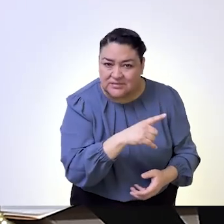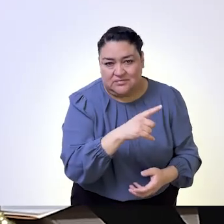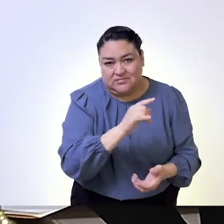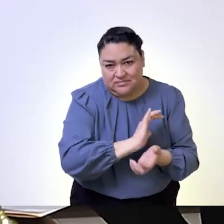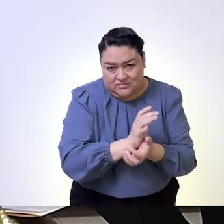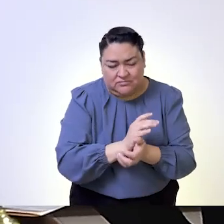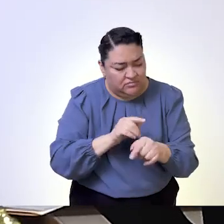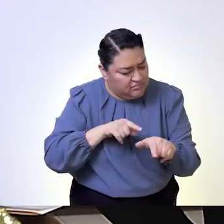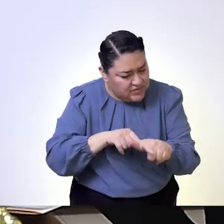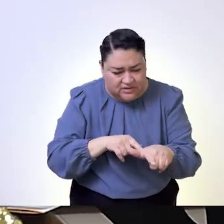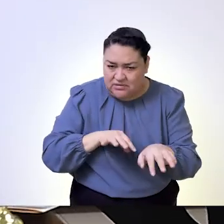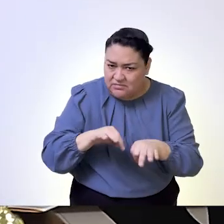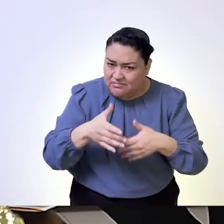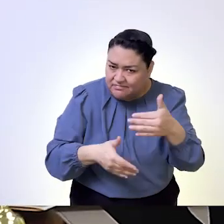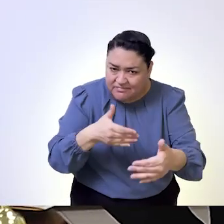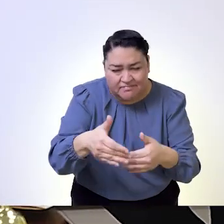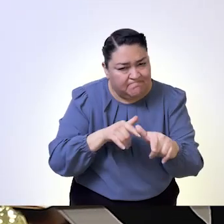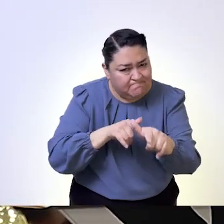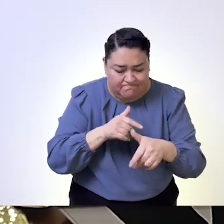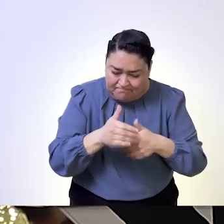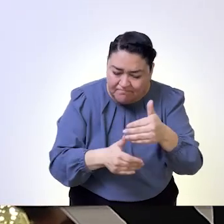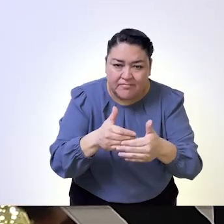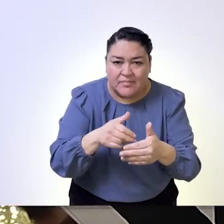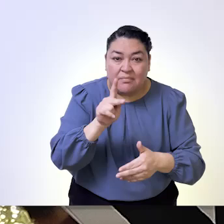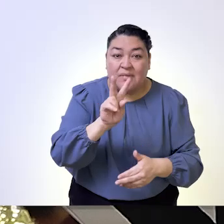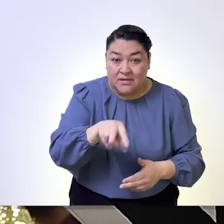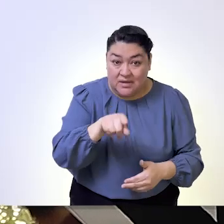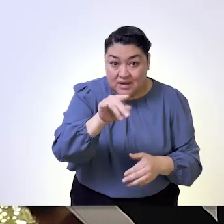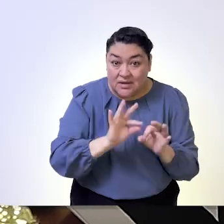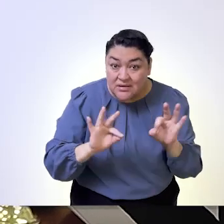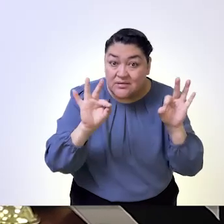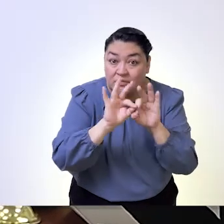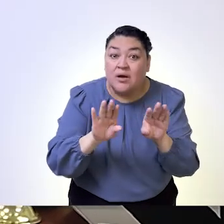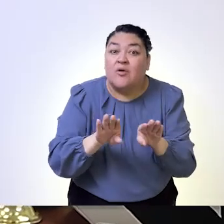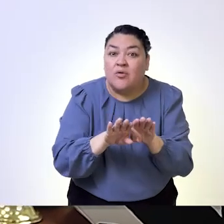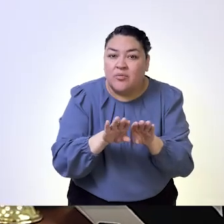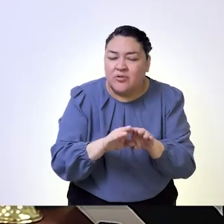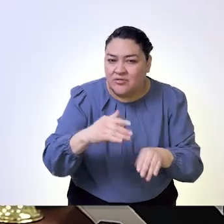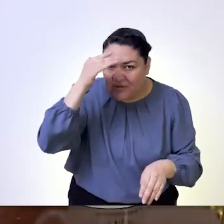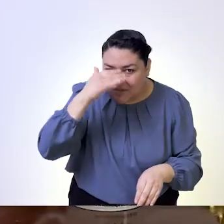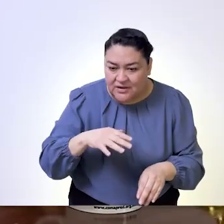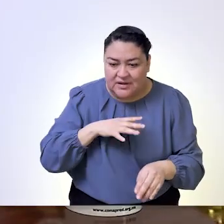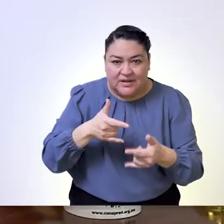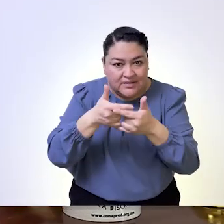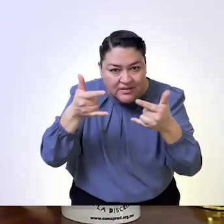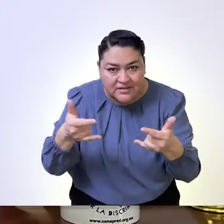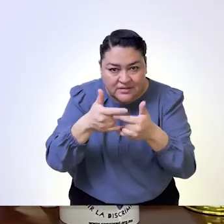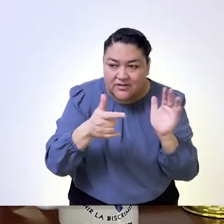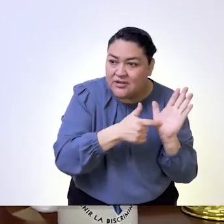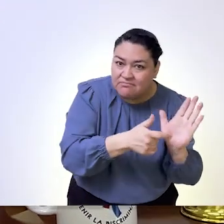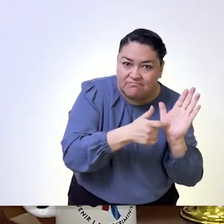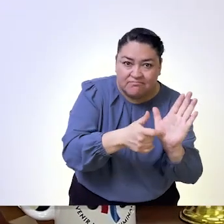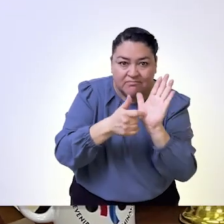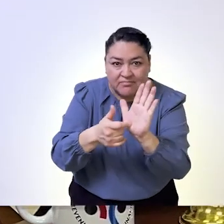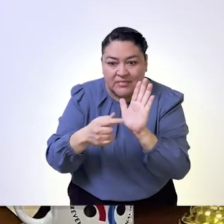que tenemos que seguir trabajando, pero me parece que justo esto, el tema de cómo a través también de los casos